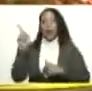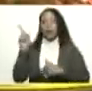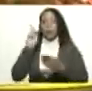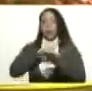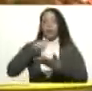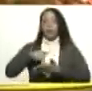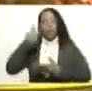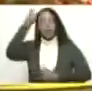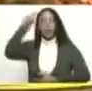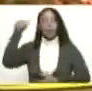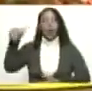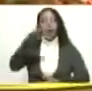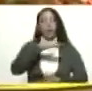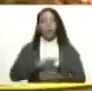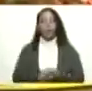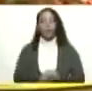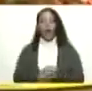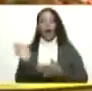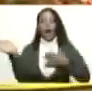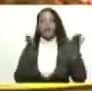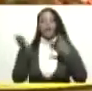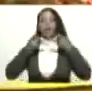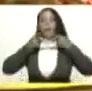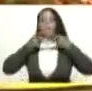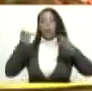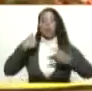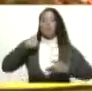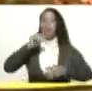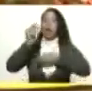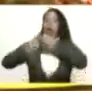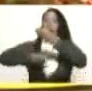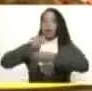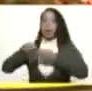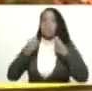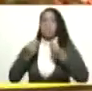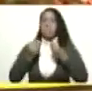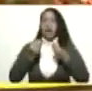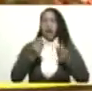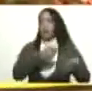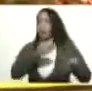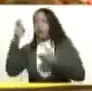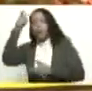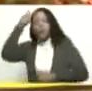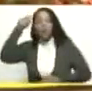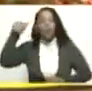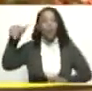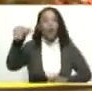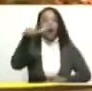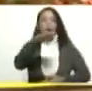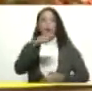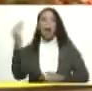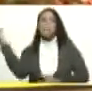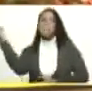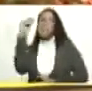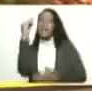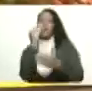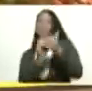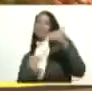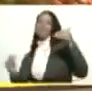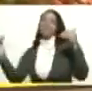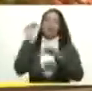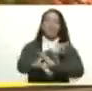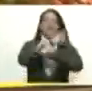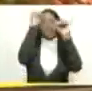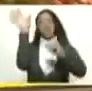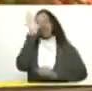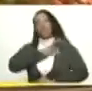en el pueblo. El servicio público tiene que ser para llevar a nuestro pueblo al máximo nivel de felicidad